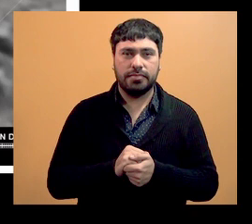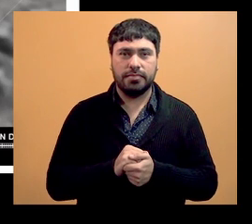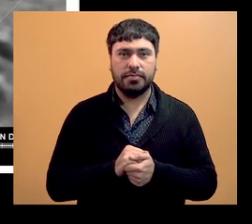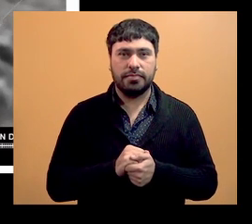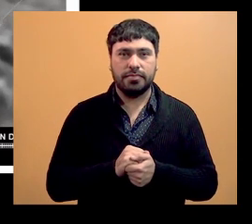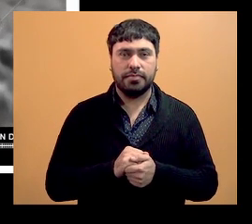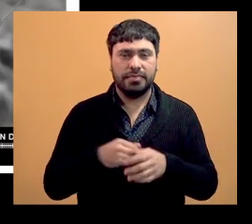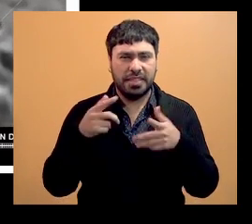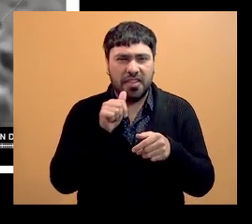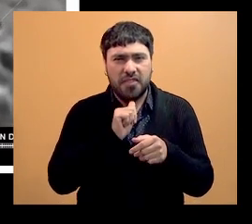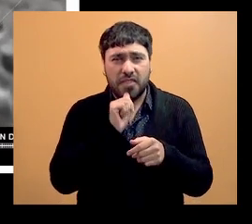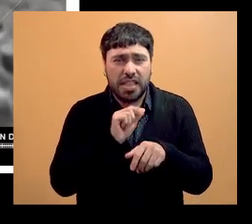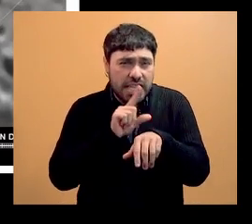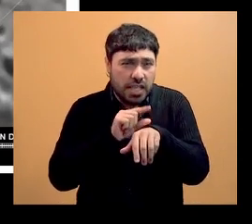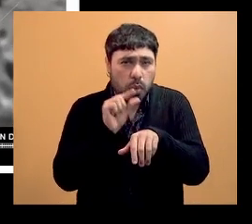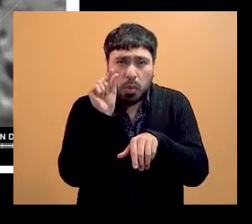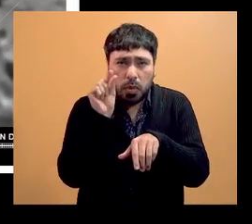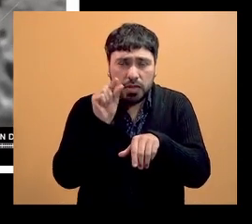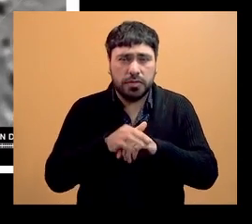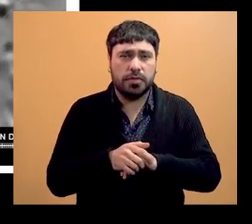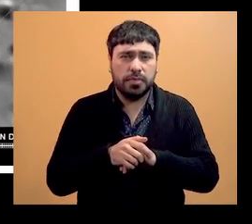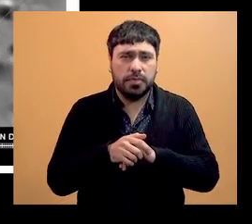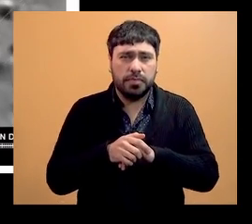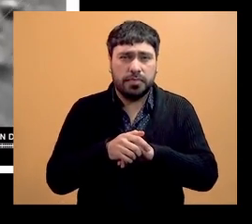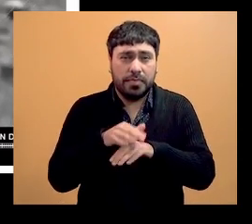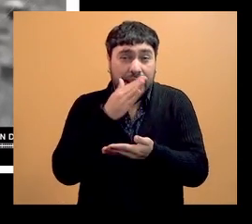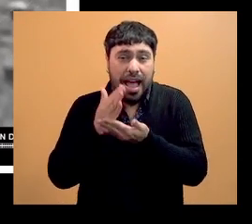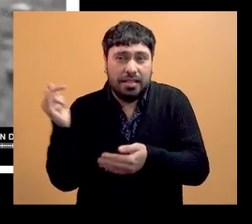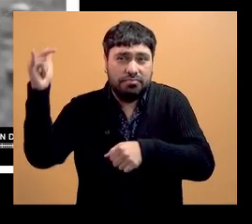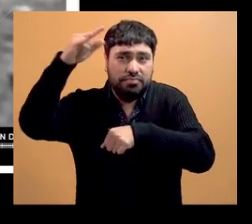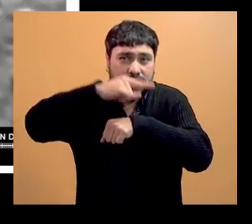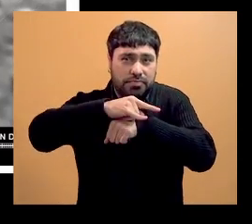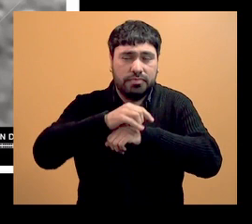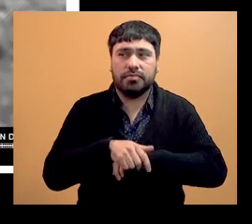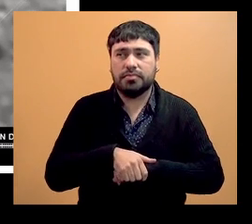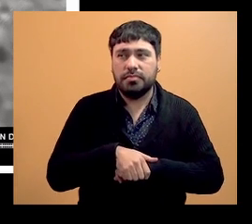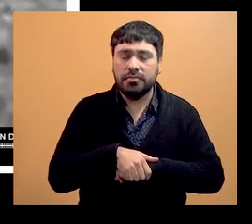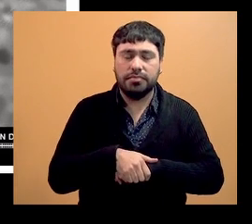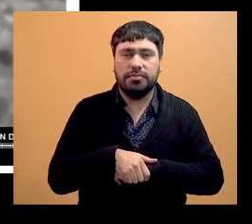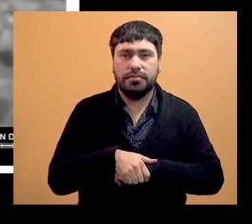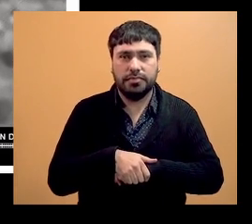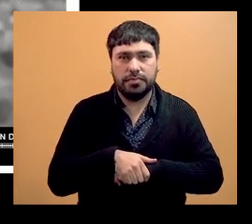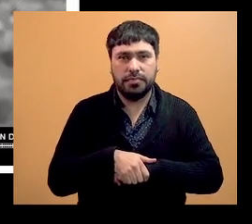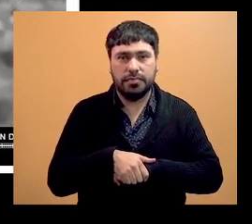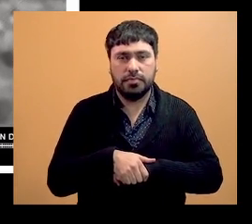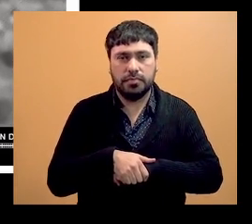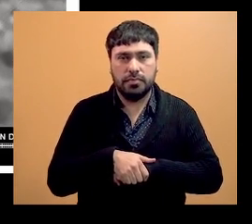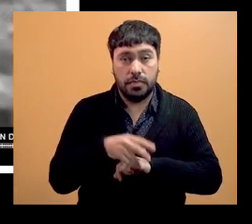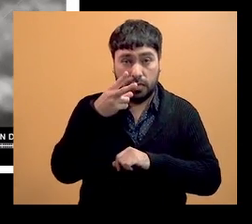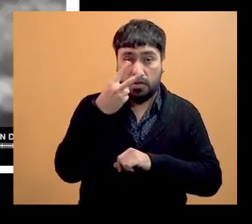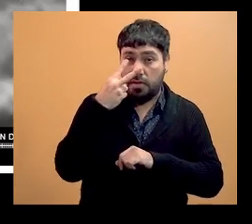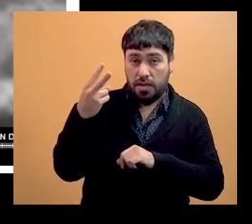Quedan solo unos segundos antes del alunizaje y en la imagen de la derecha hay un render tridimensional de dónde va a